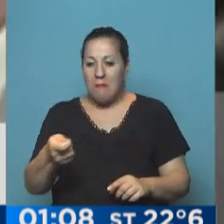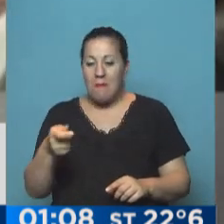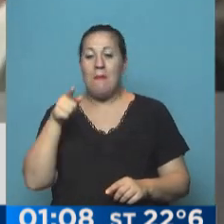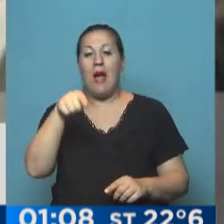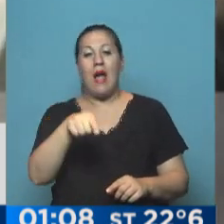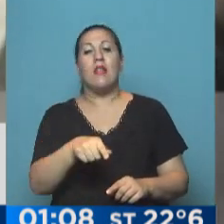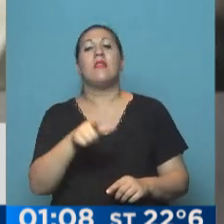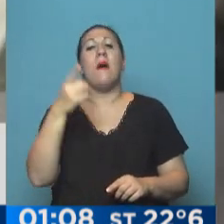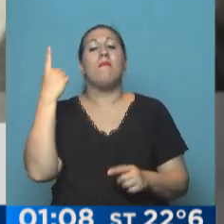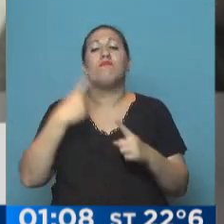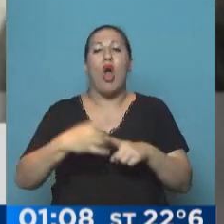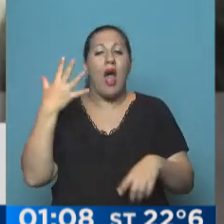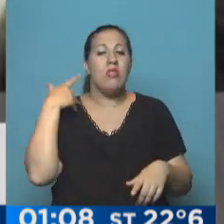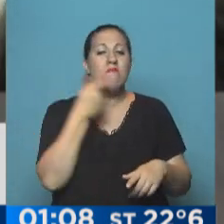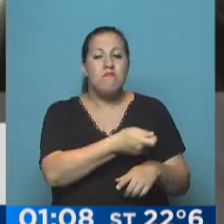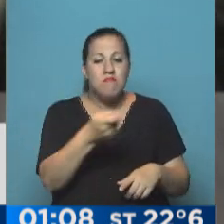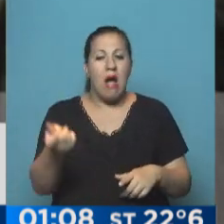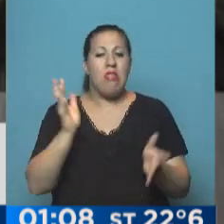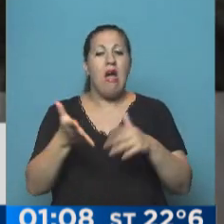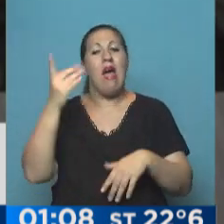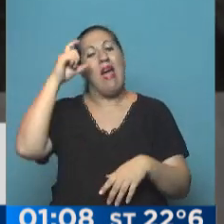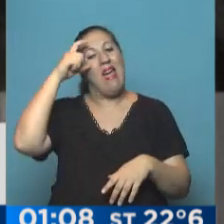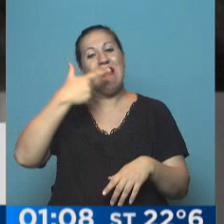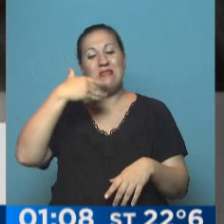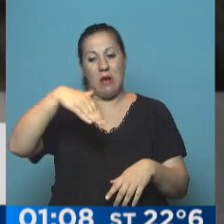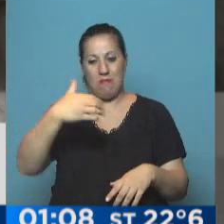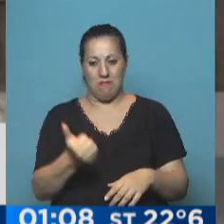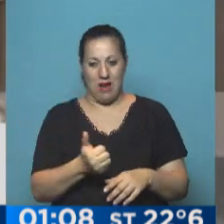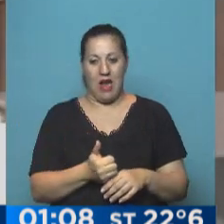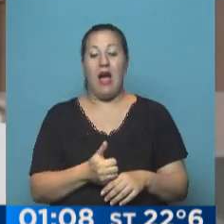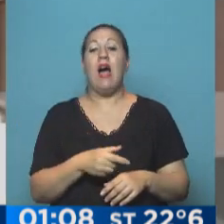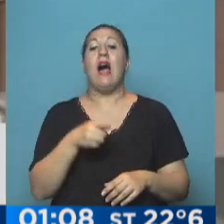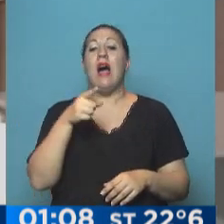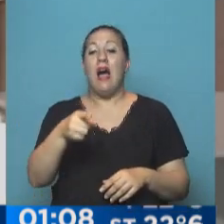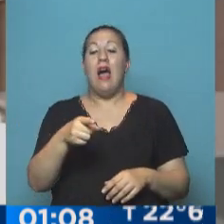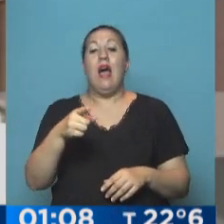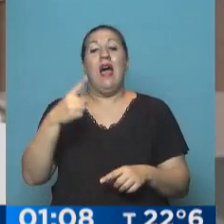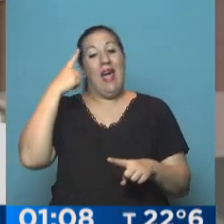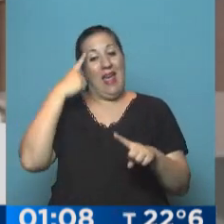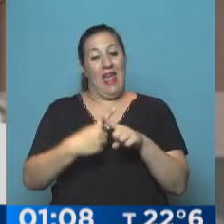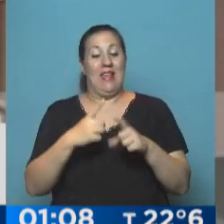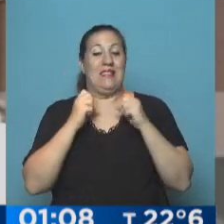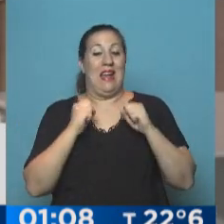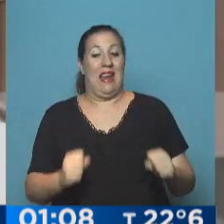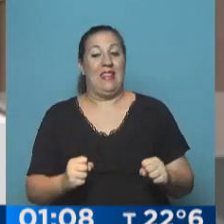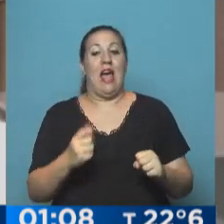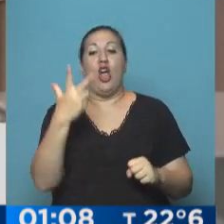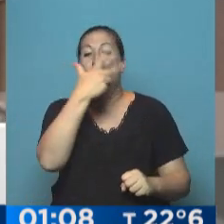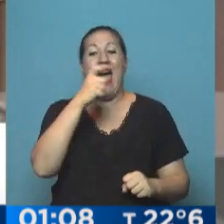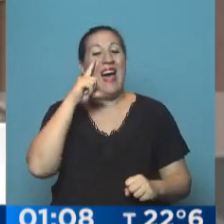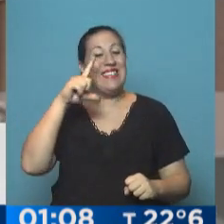imputados por delitos de lesa humanidad en la ESMA. En el caso de Juan Alemán, exsecretario de Hacienda de la